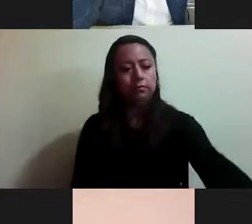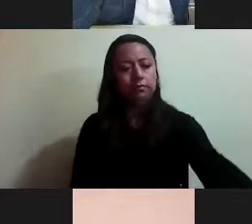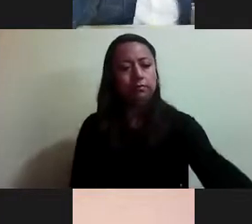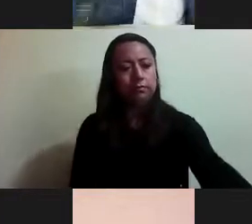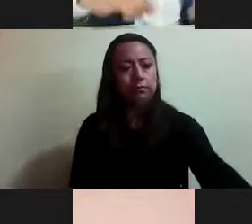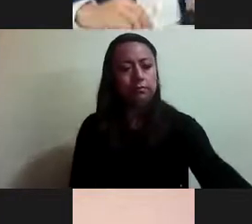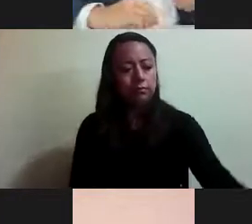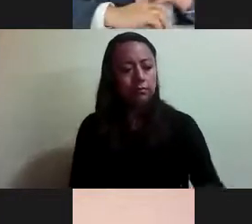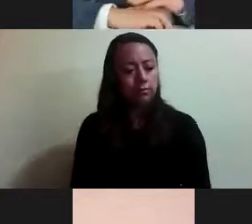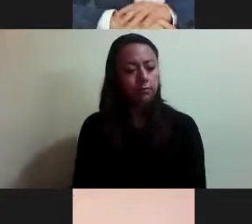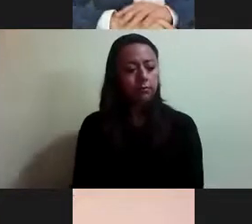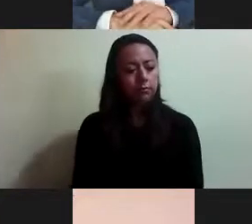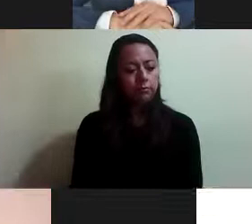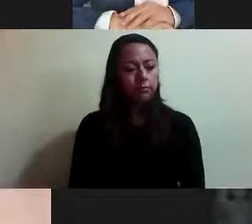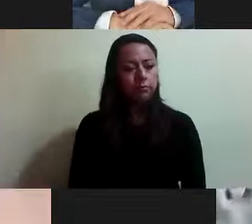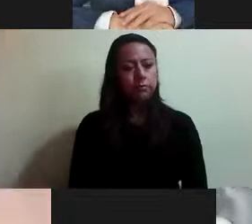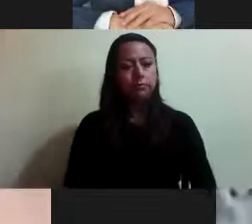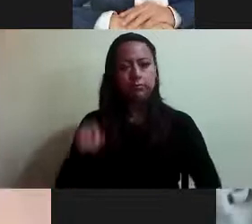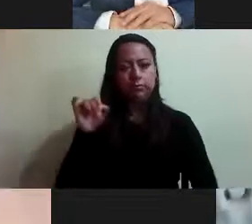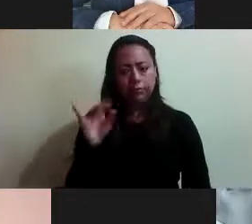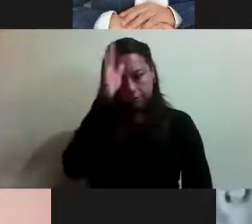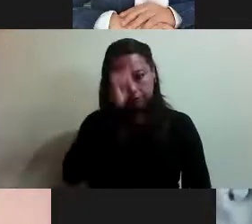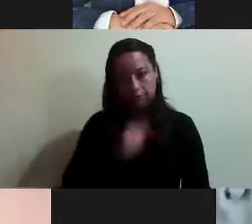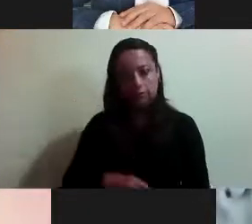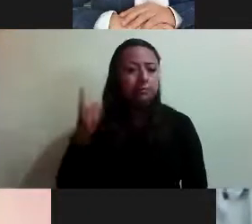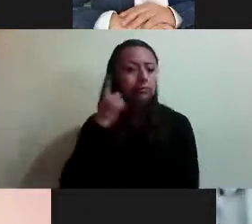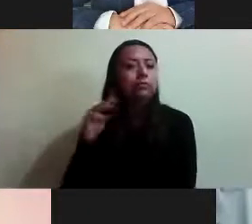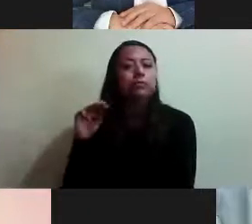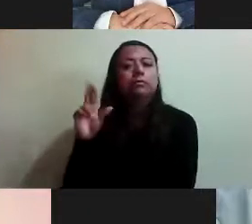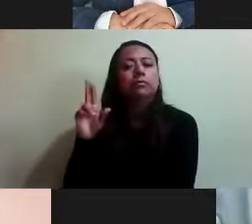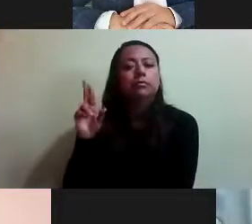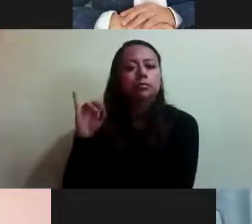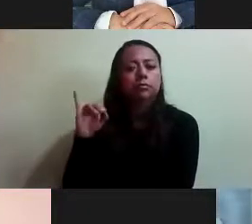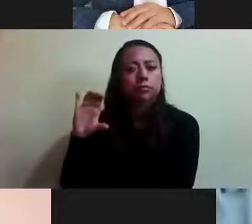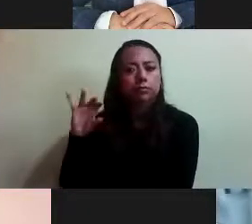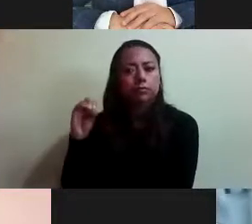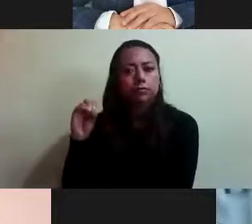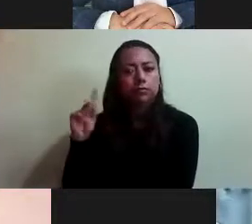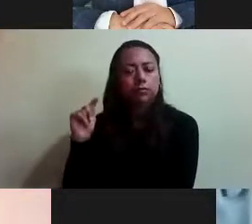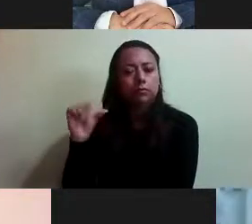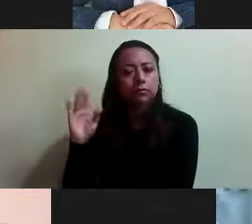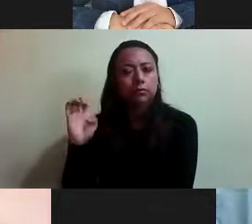Sí, de acuerdo. Pues, el diputado Mauricio Tabe. Sí, finalmente es una reunión de trabajo y por supuesto